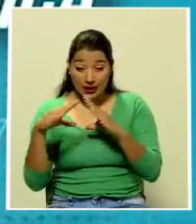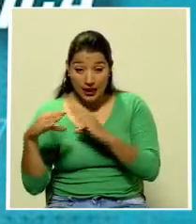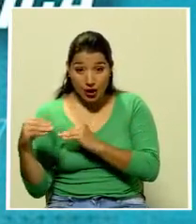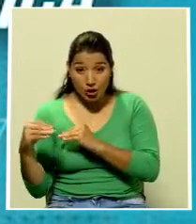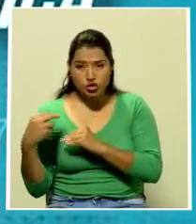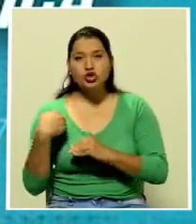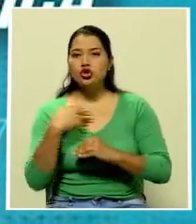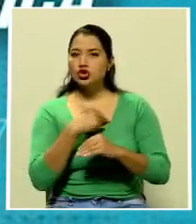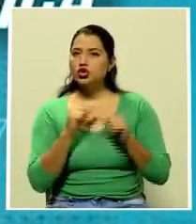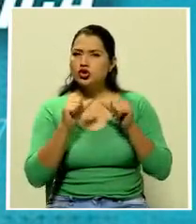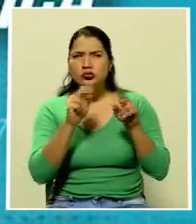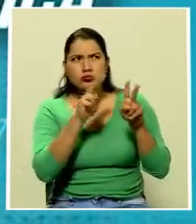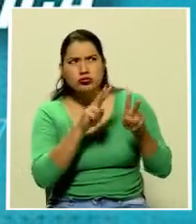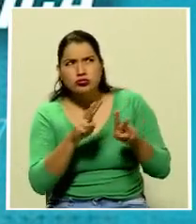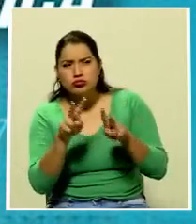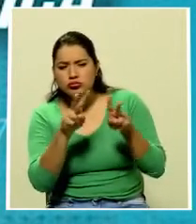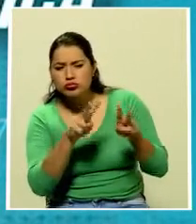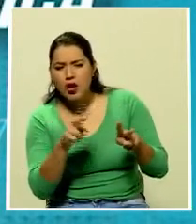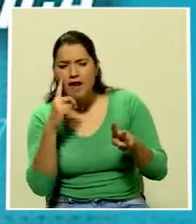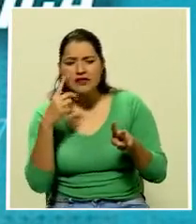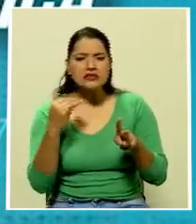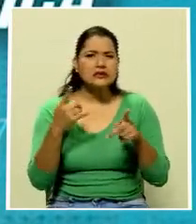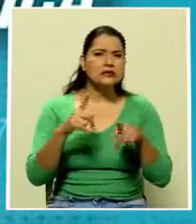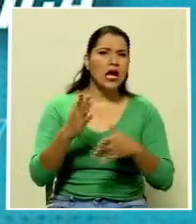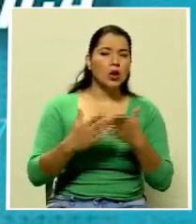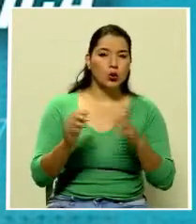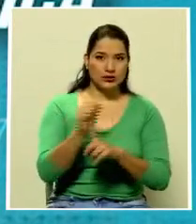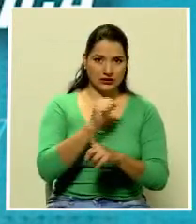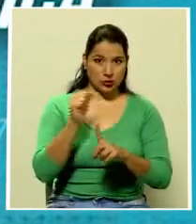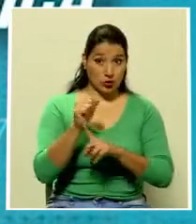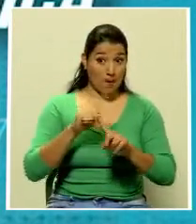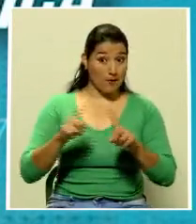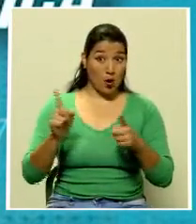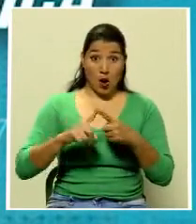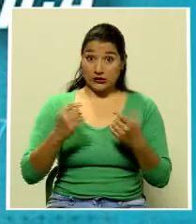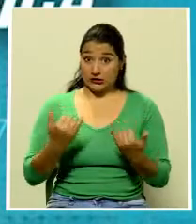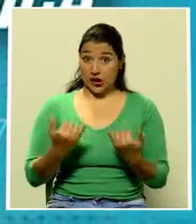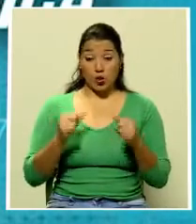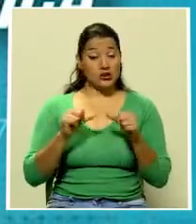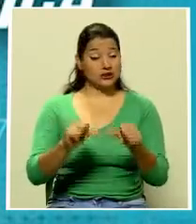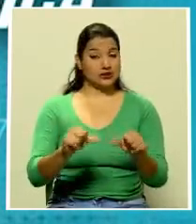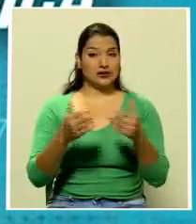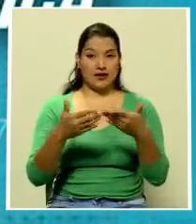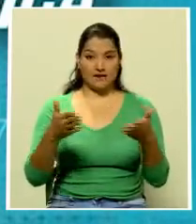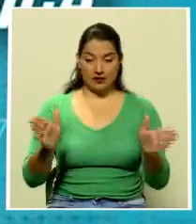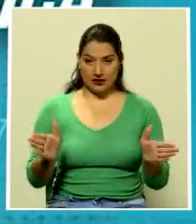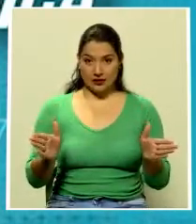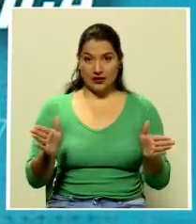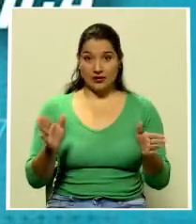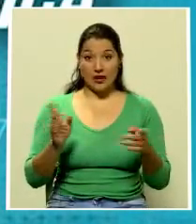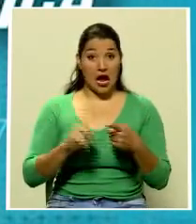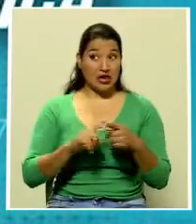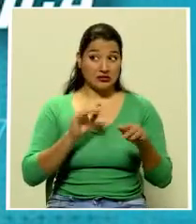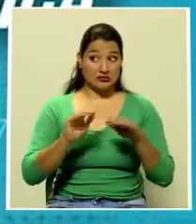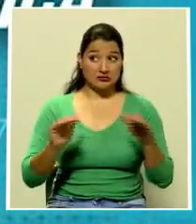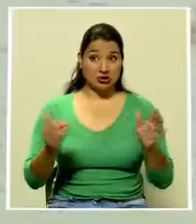seguir monitoreando la ruta por cualquier situación que se presente. Pero por el momento la ruta va a estar habilitada hasta nuevo